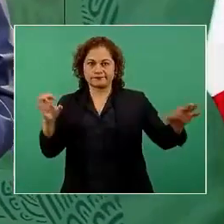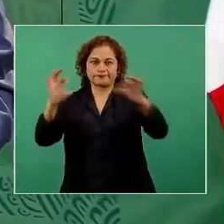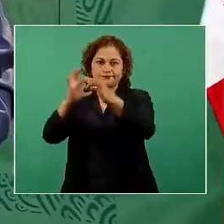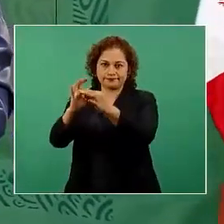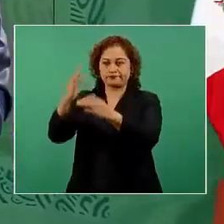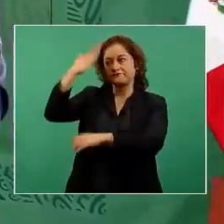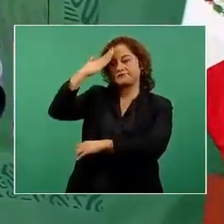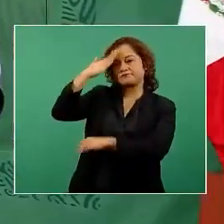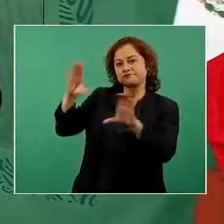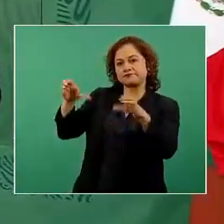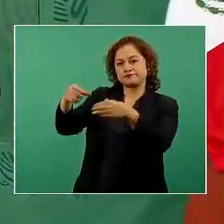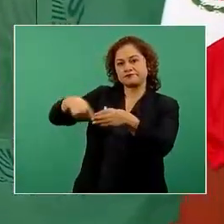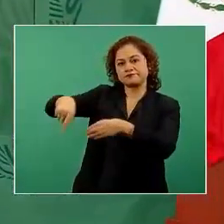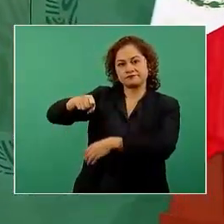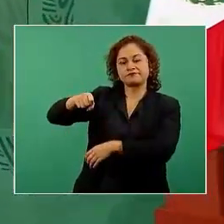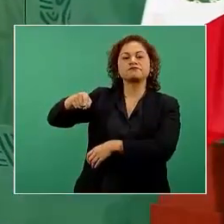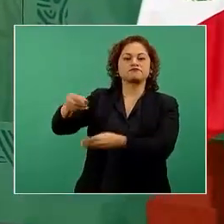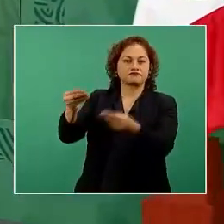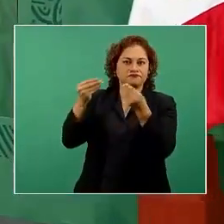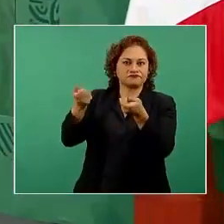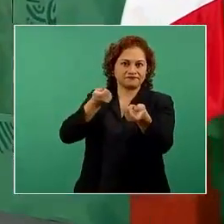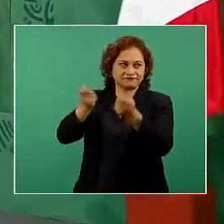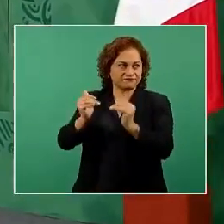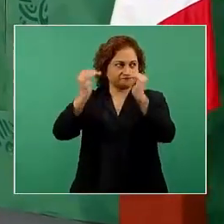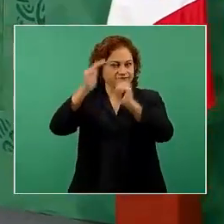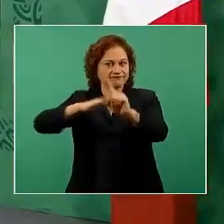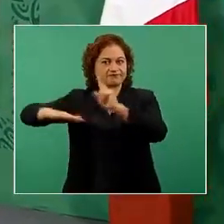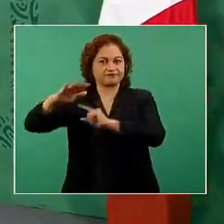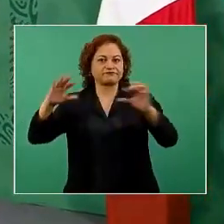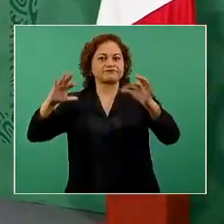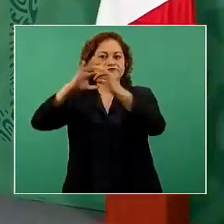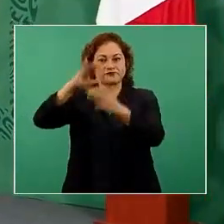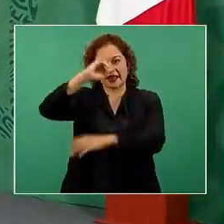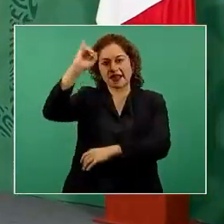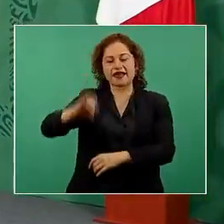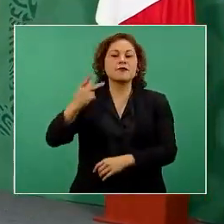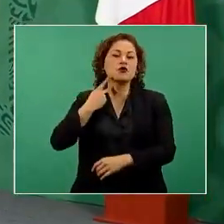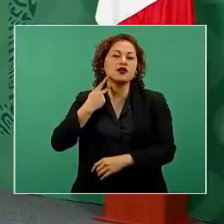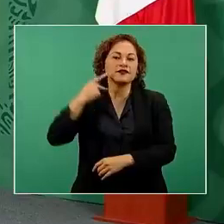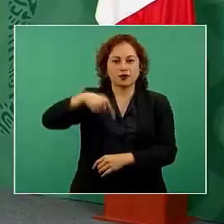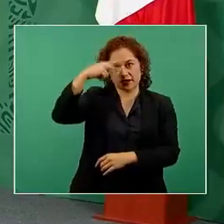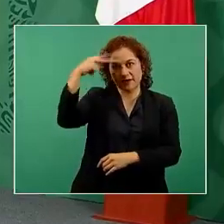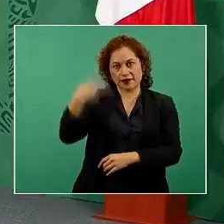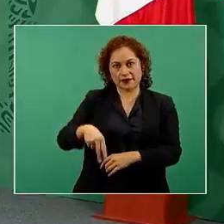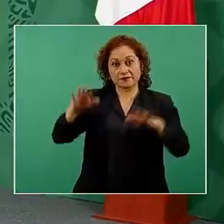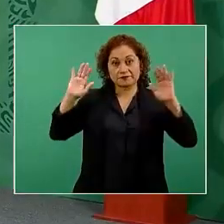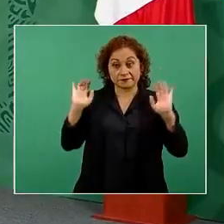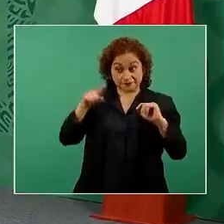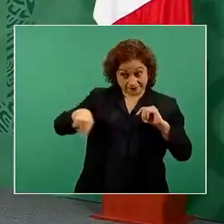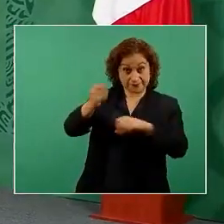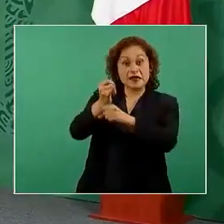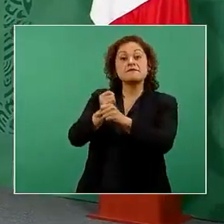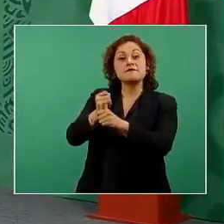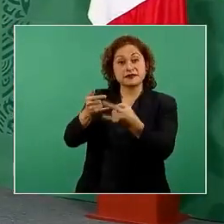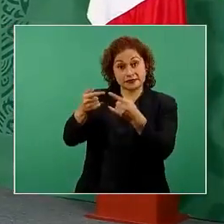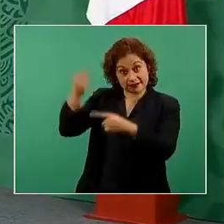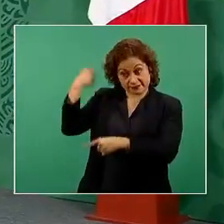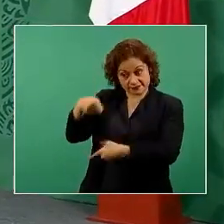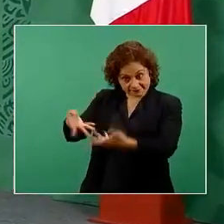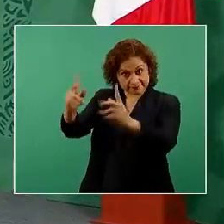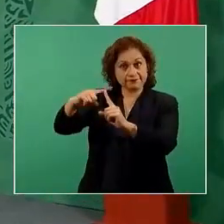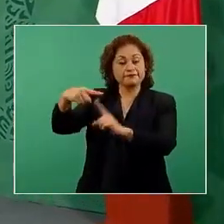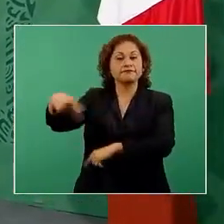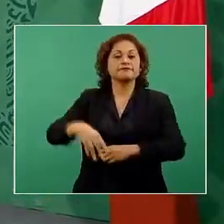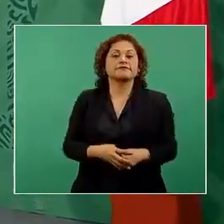un dirigente que tenía muchas influencias con uno de los jefes políticos de México. Ahí se los dejo de tarea para que lo investiguen.